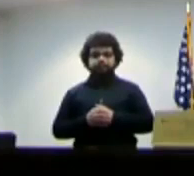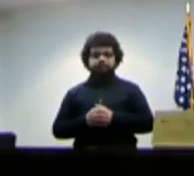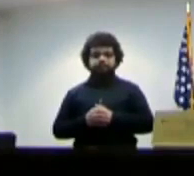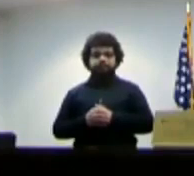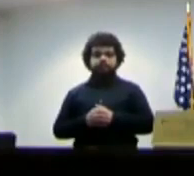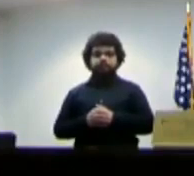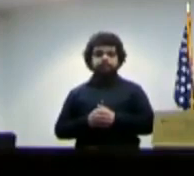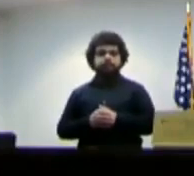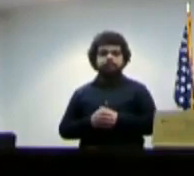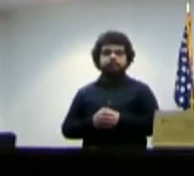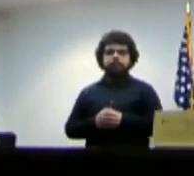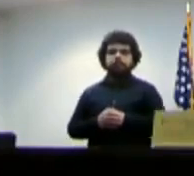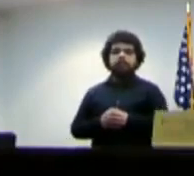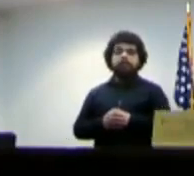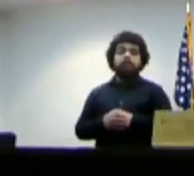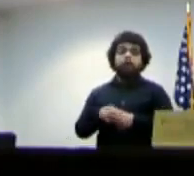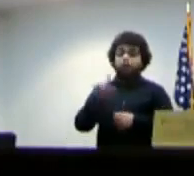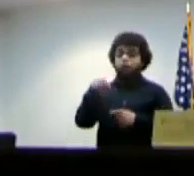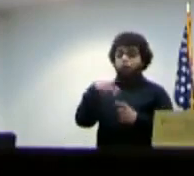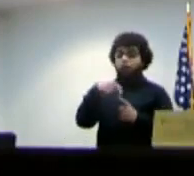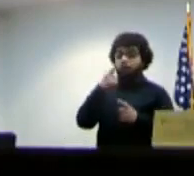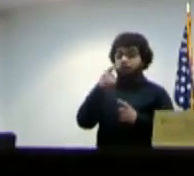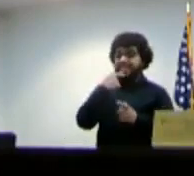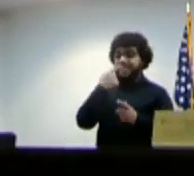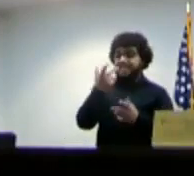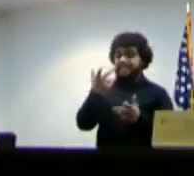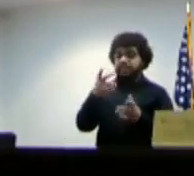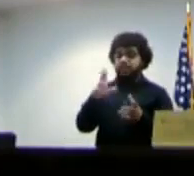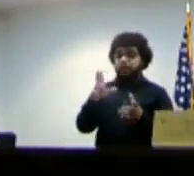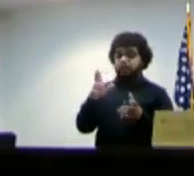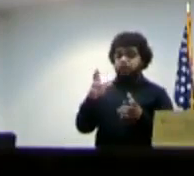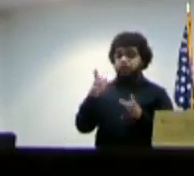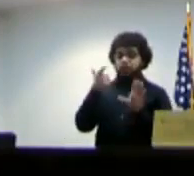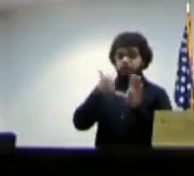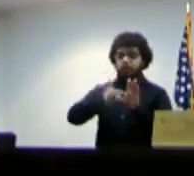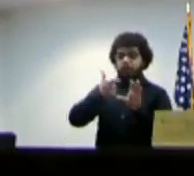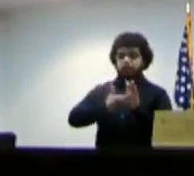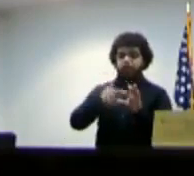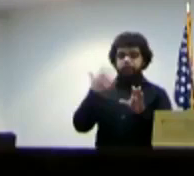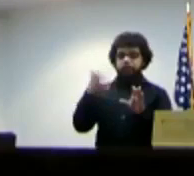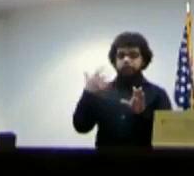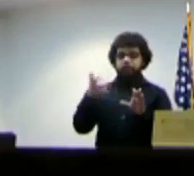Y ahí, cuando usted habla de combustión, ¿qué